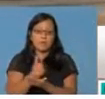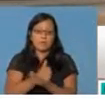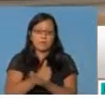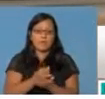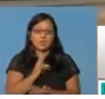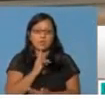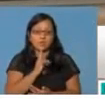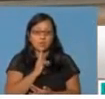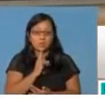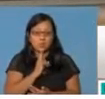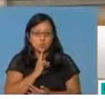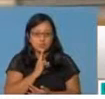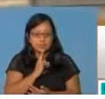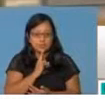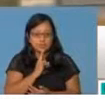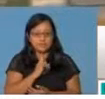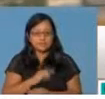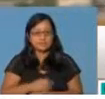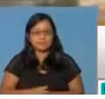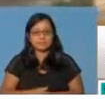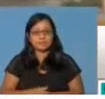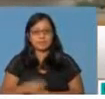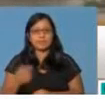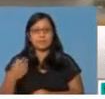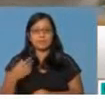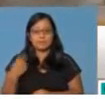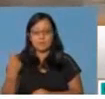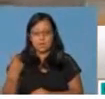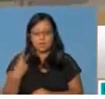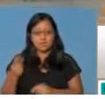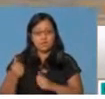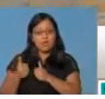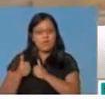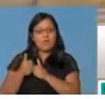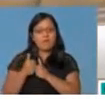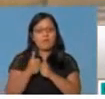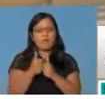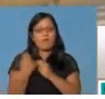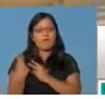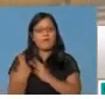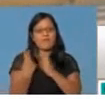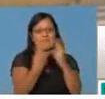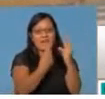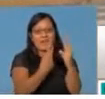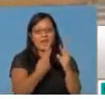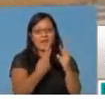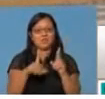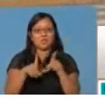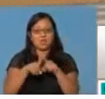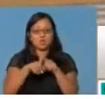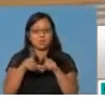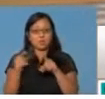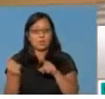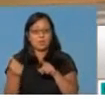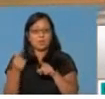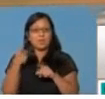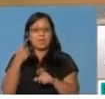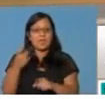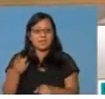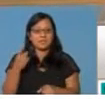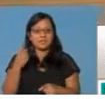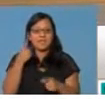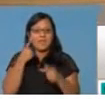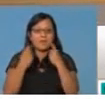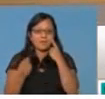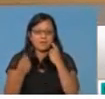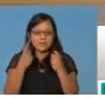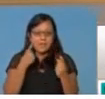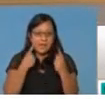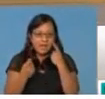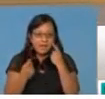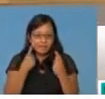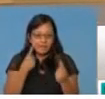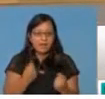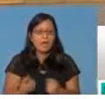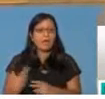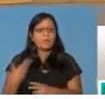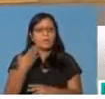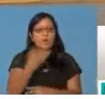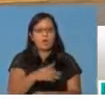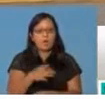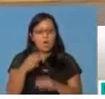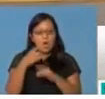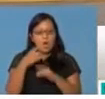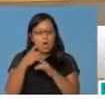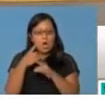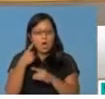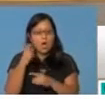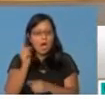en Tucumán, yo estoy viajando con mi hermana, sí, que tiene que ir a control de post-trasplante de hígado de